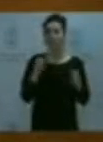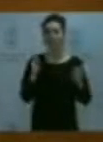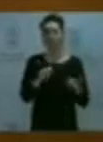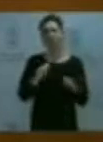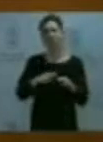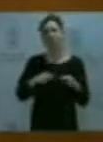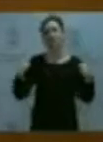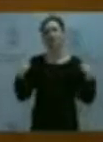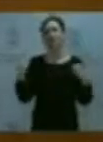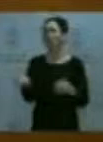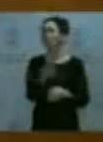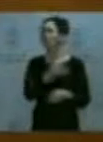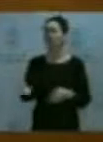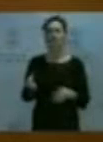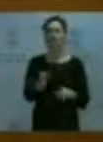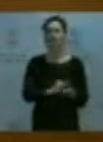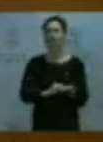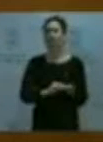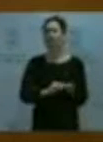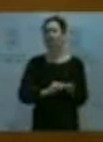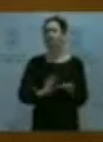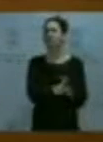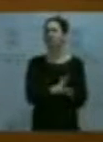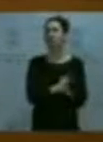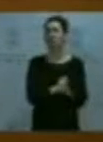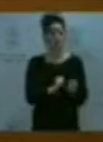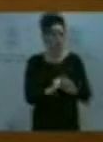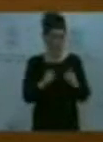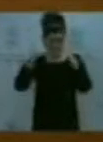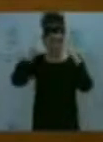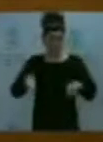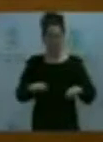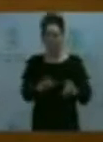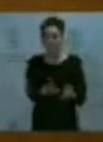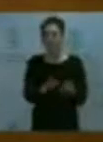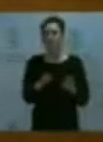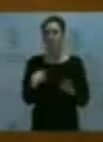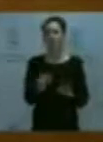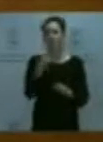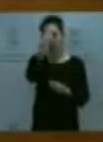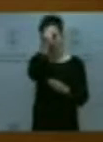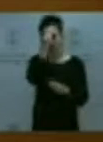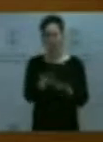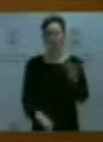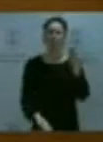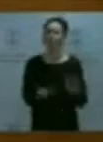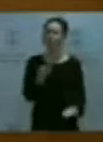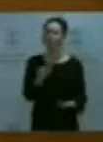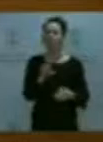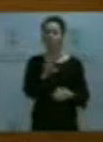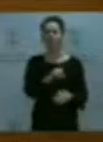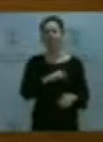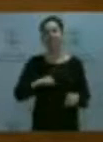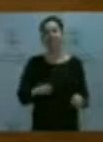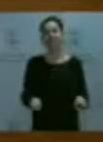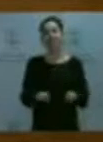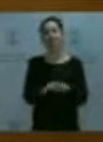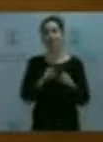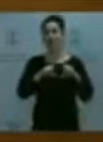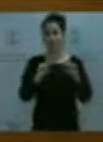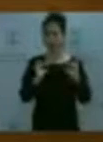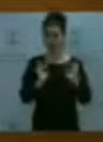resuelve, sí creemos que es de justicia en una comunidad autónoma como la nuestra, castigada por